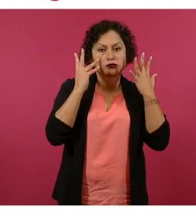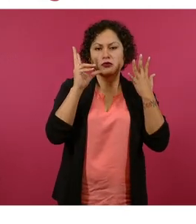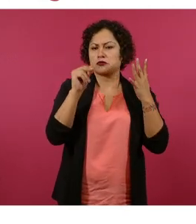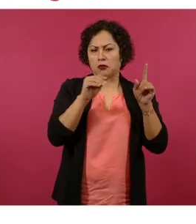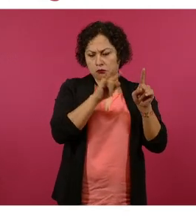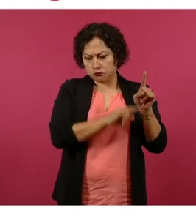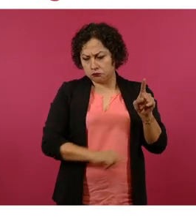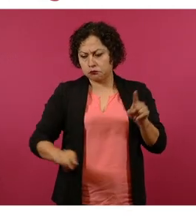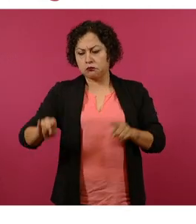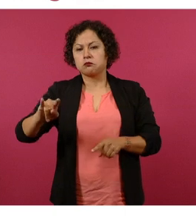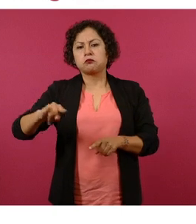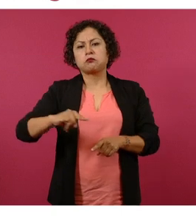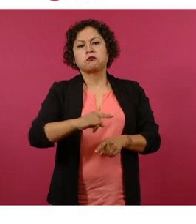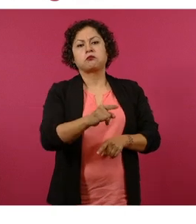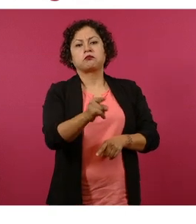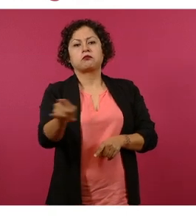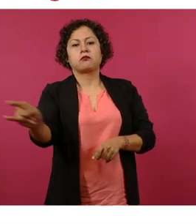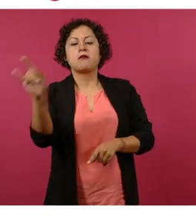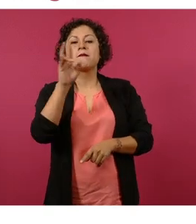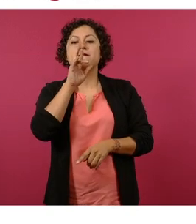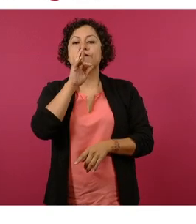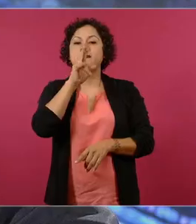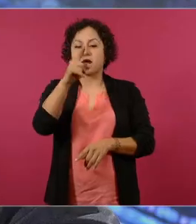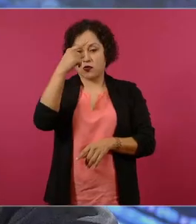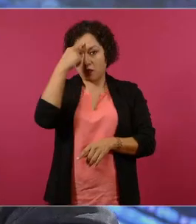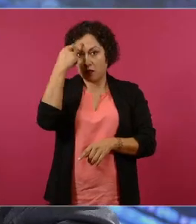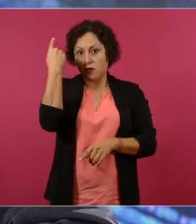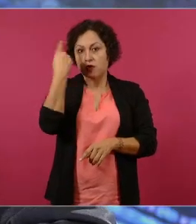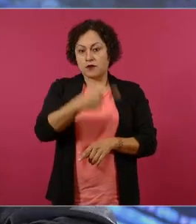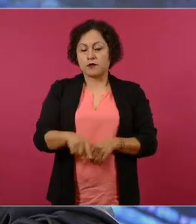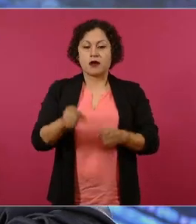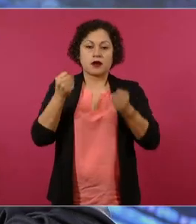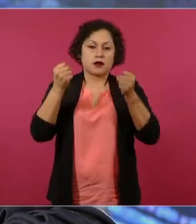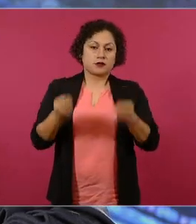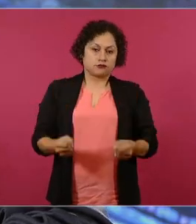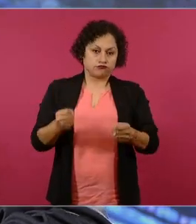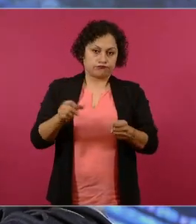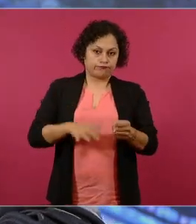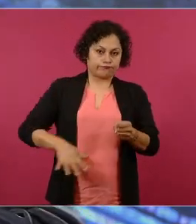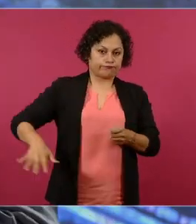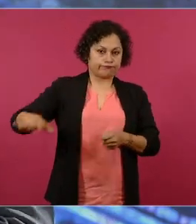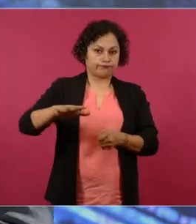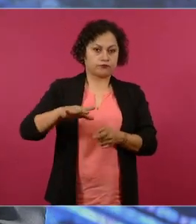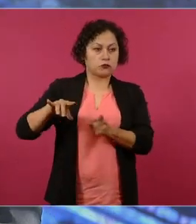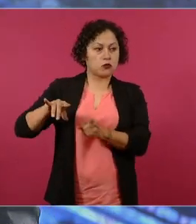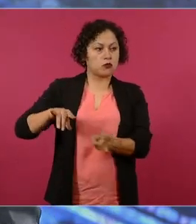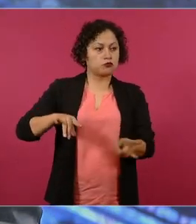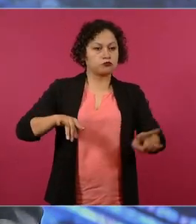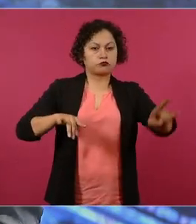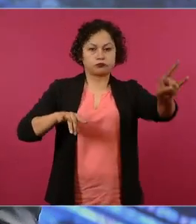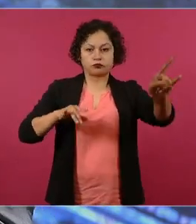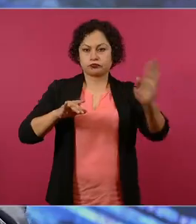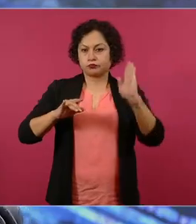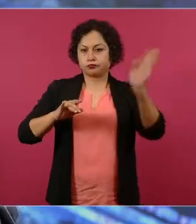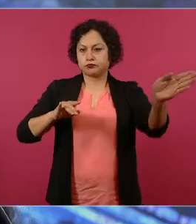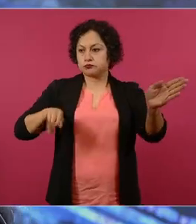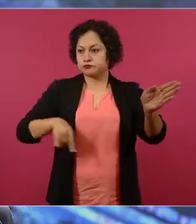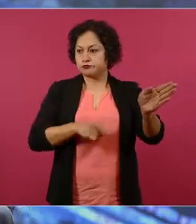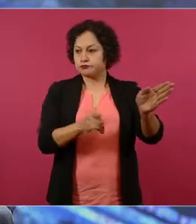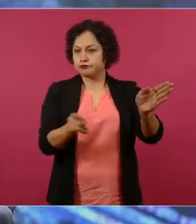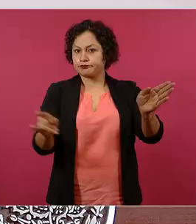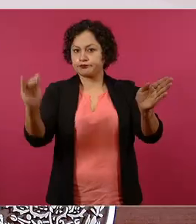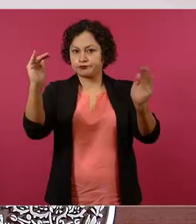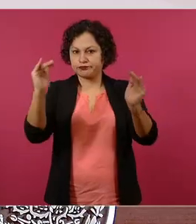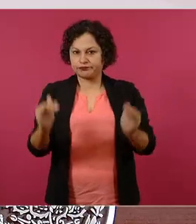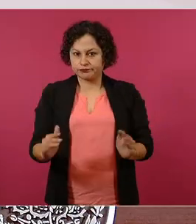de baja velocidad proporcionando una mayor seguridad a los Us varios en esa zona eh la